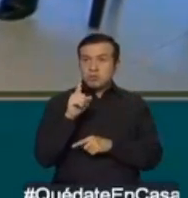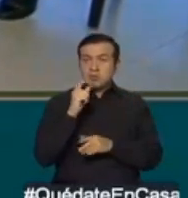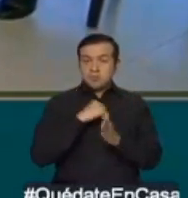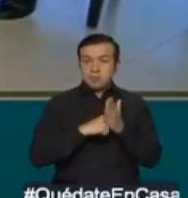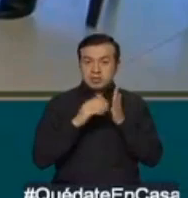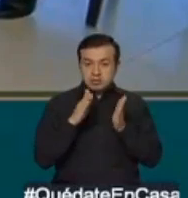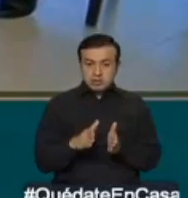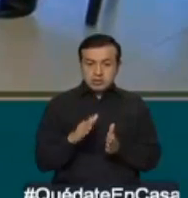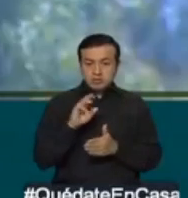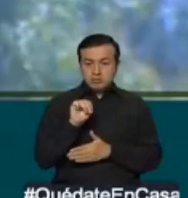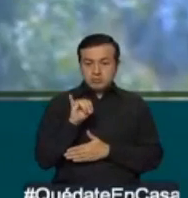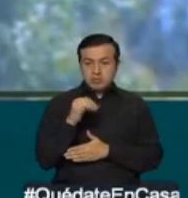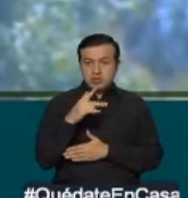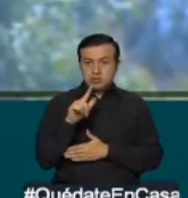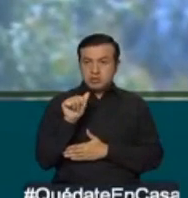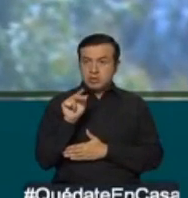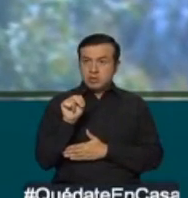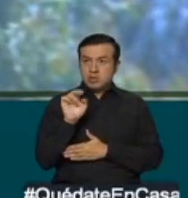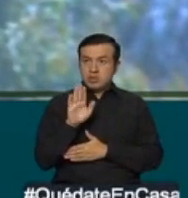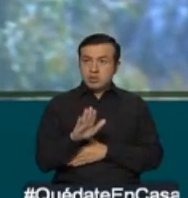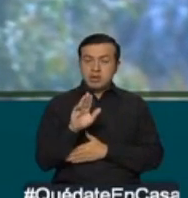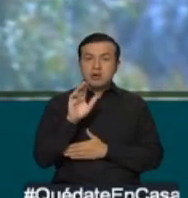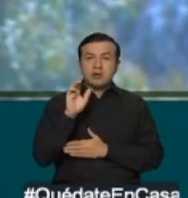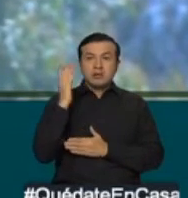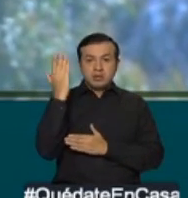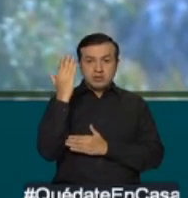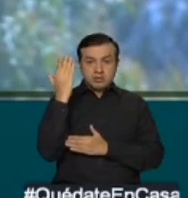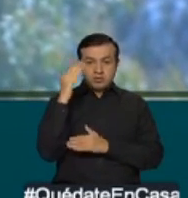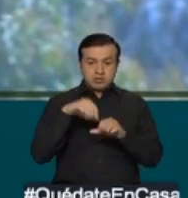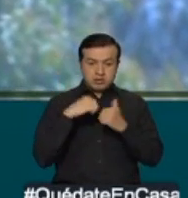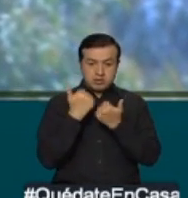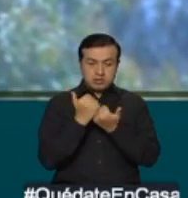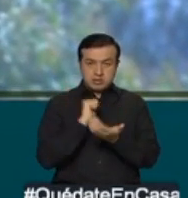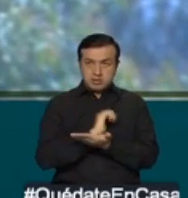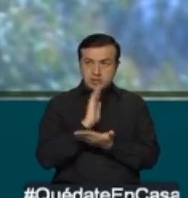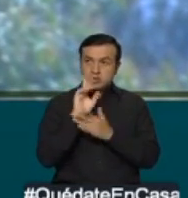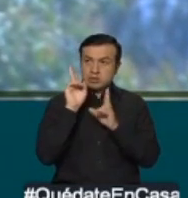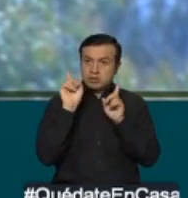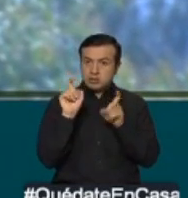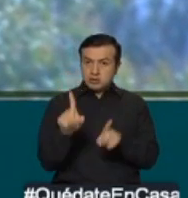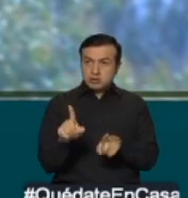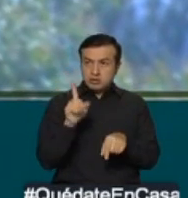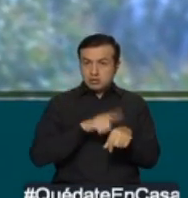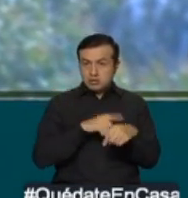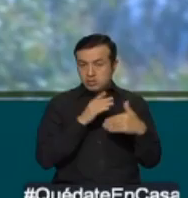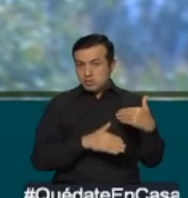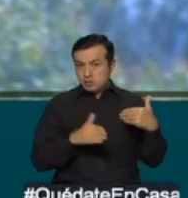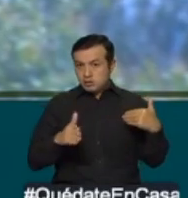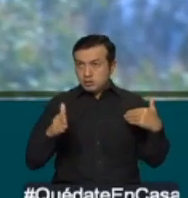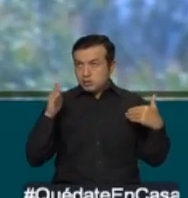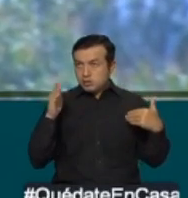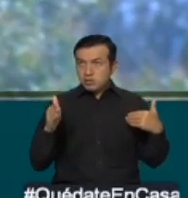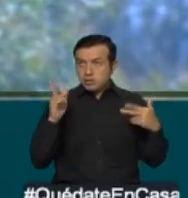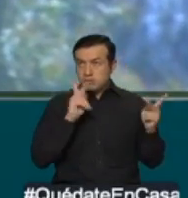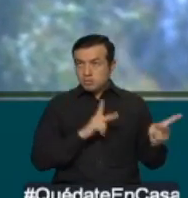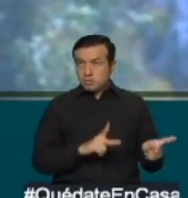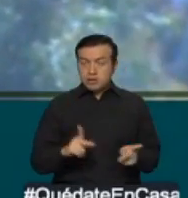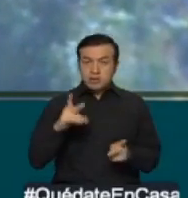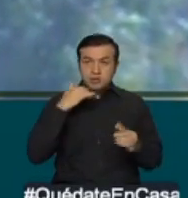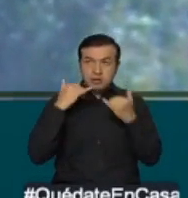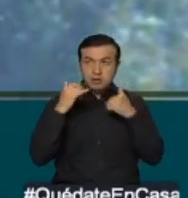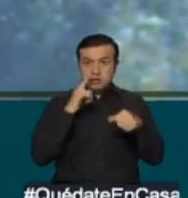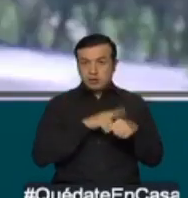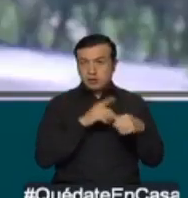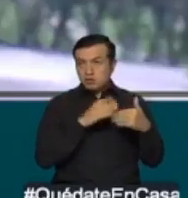telecomunicaciones andrés michelena mariela logroño de televisión legislativa por cuánto tiempo regirá la moratoria para la cancelación de los planes de telefonía